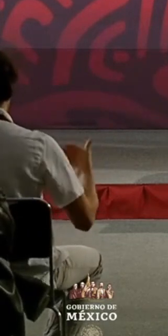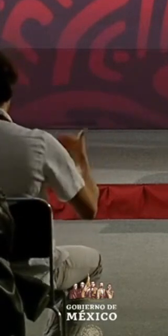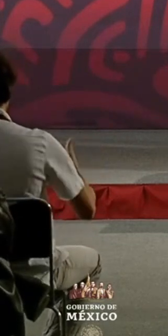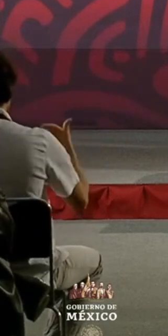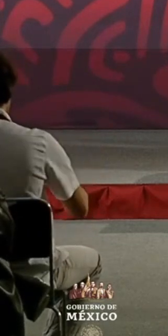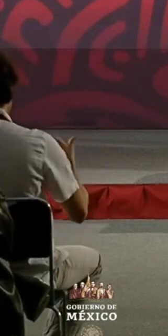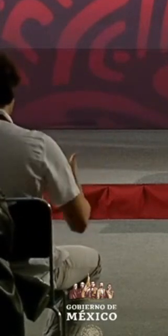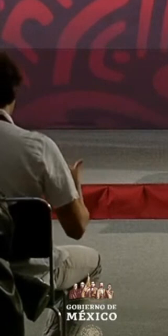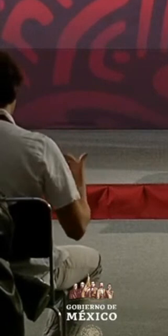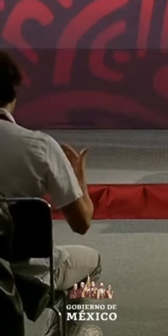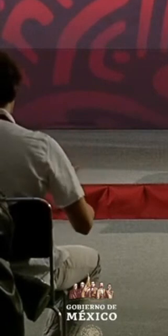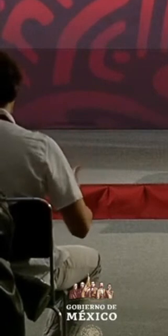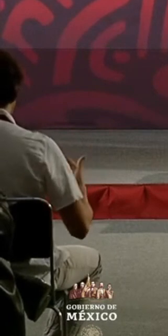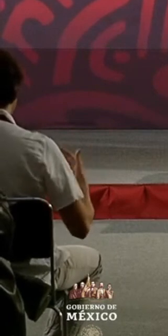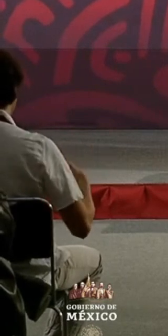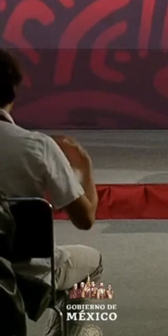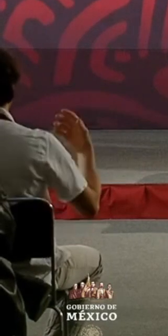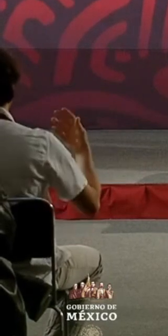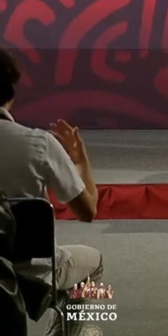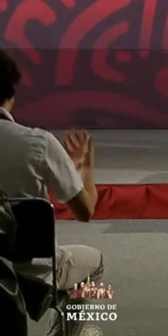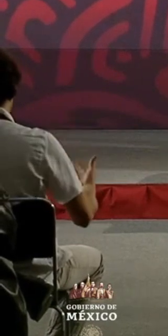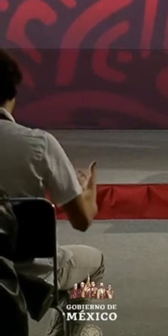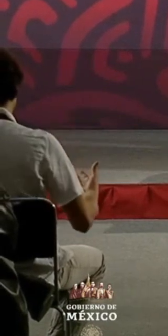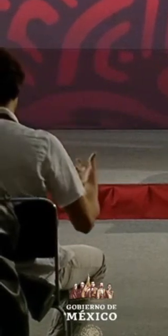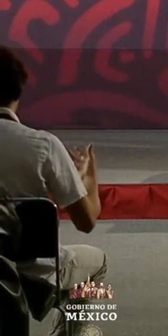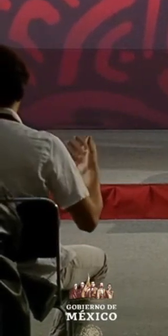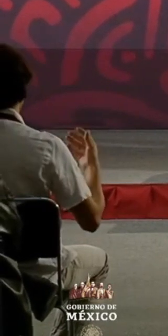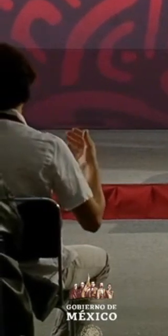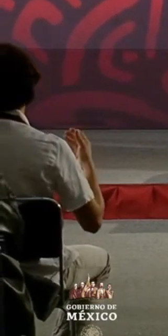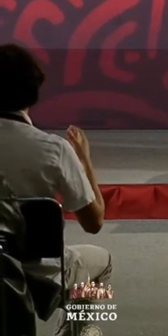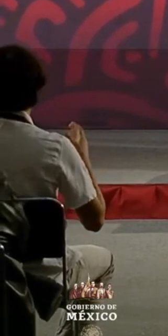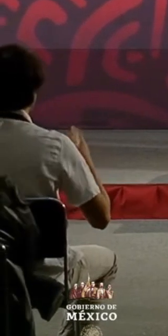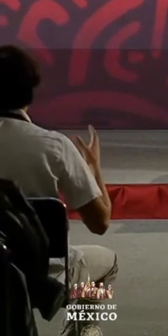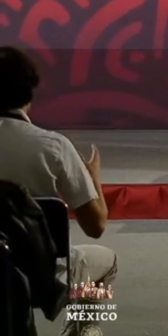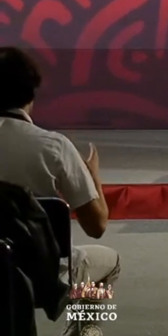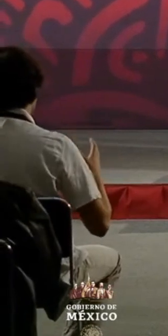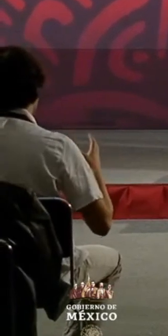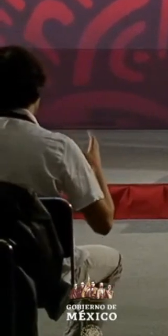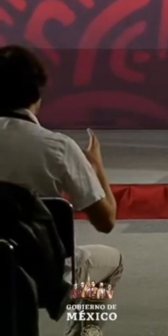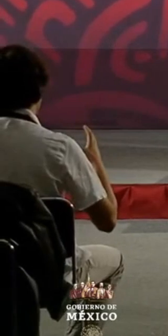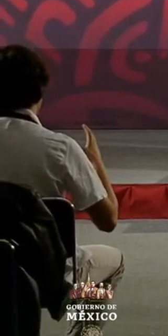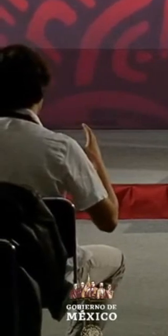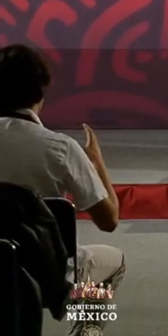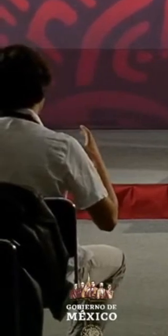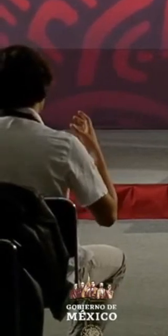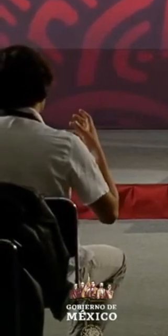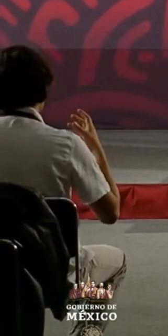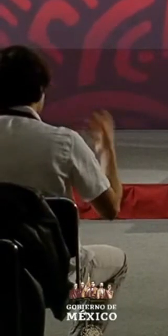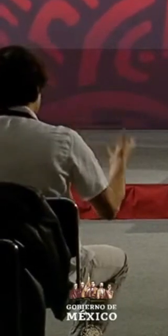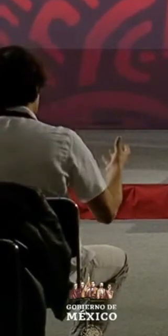consejos técnicos, cada mes se ha venido revisando y se ha estado hablando, ¿no? Me parece que en estos últimos meses se han tenido